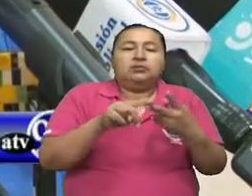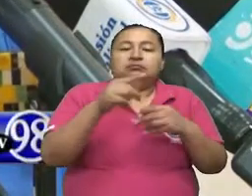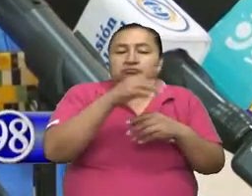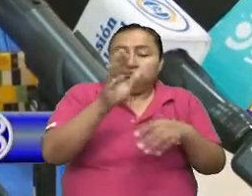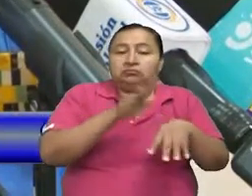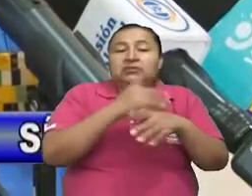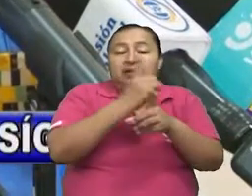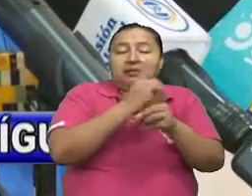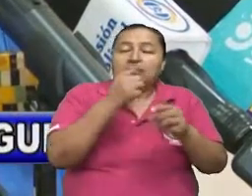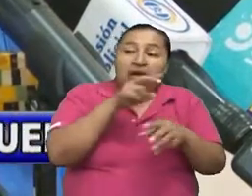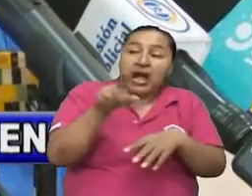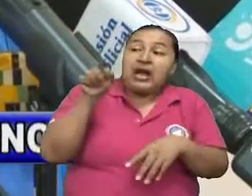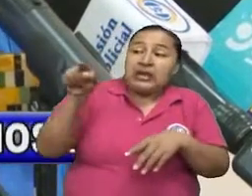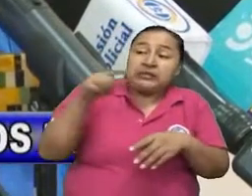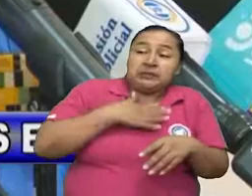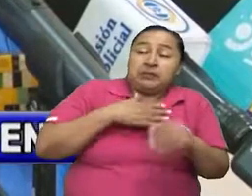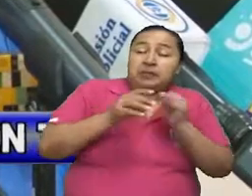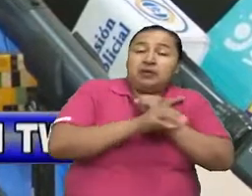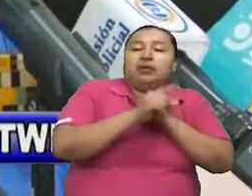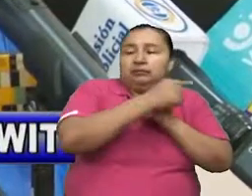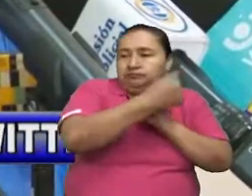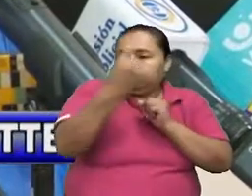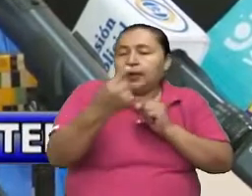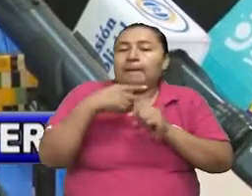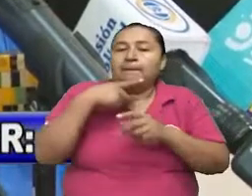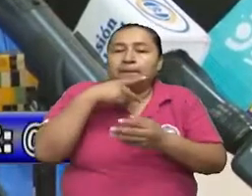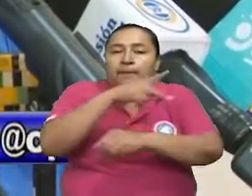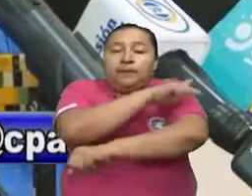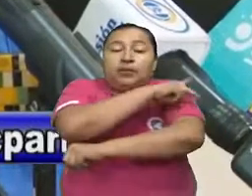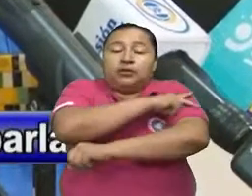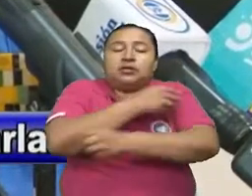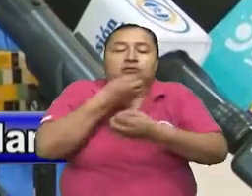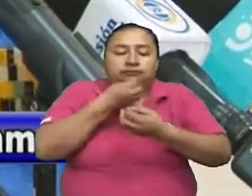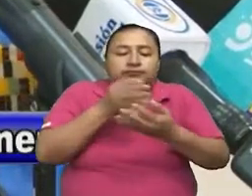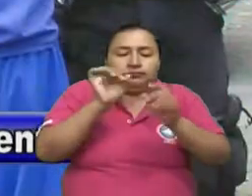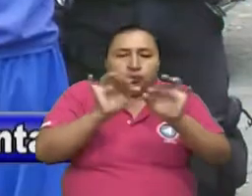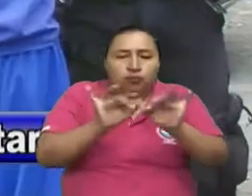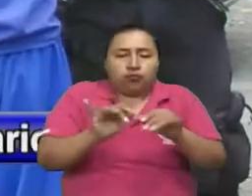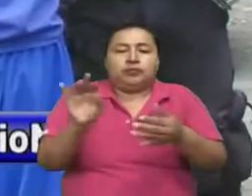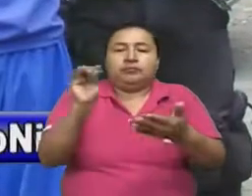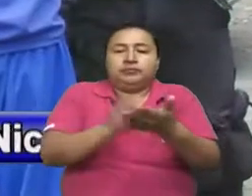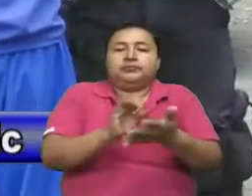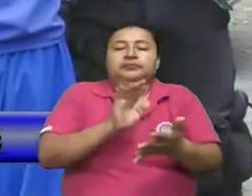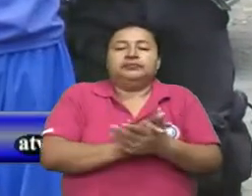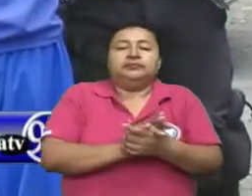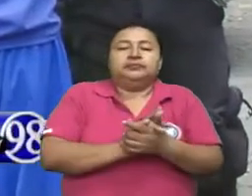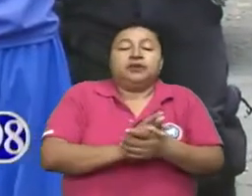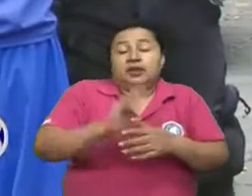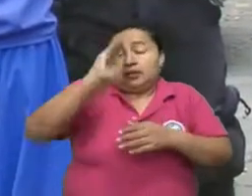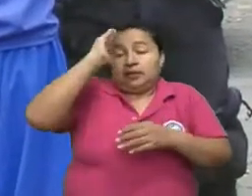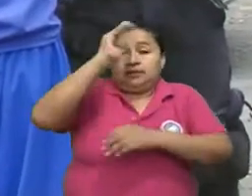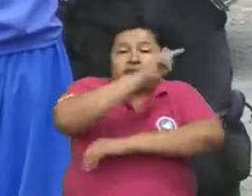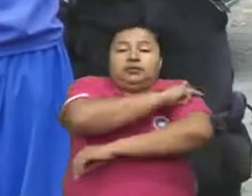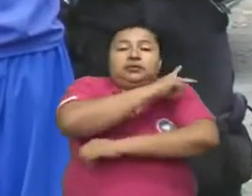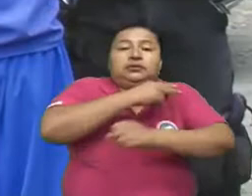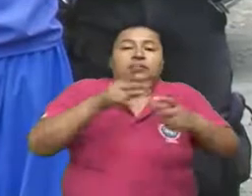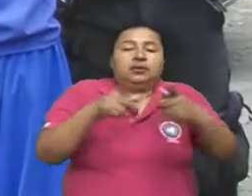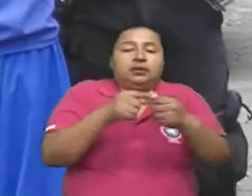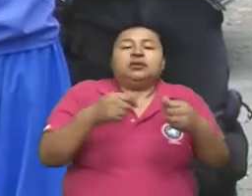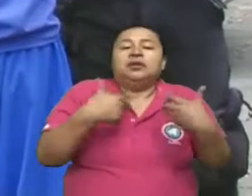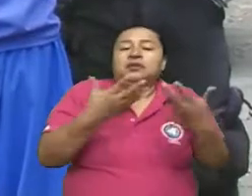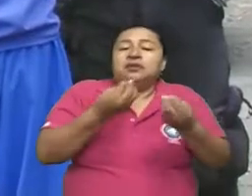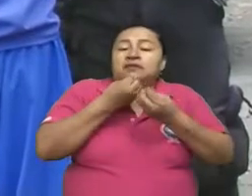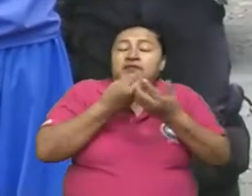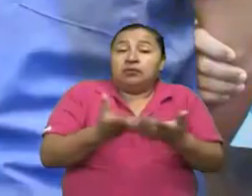a la unidad de policía para hacer la denuncia correspondiente. El jefe de la policía de Managua también reportó